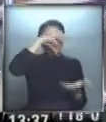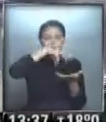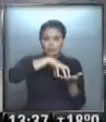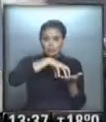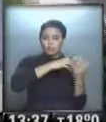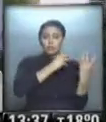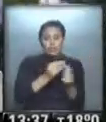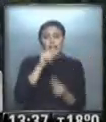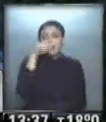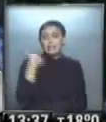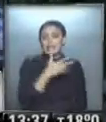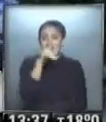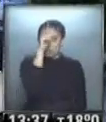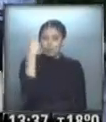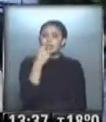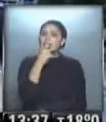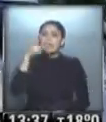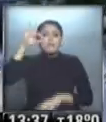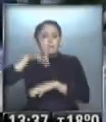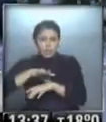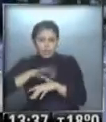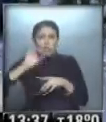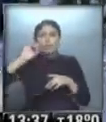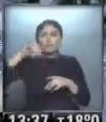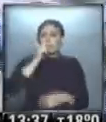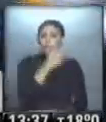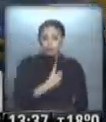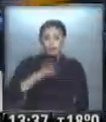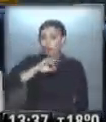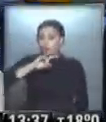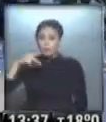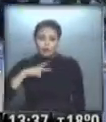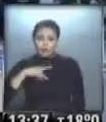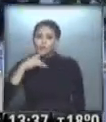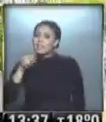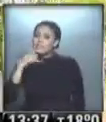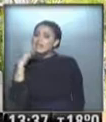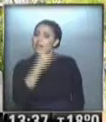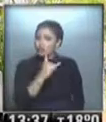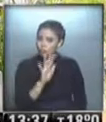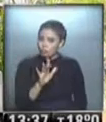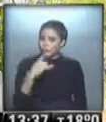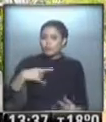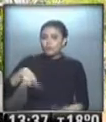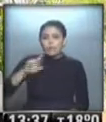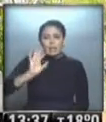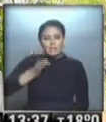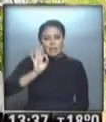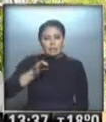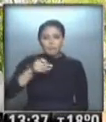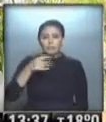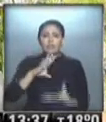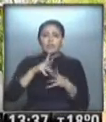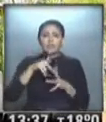de la nación precisó que cuando un médico sea funcionario público o no realiza una denuncia por hechos que conocen bajo el amparo del secreto